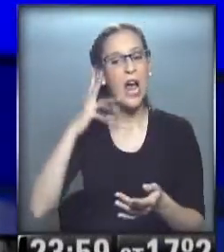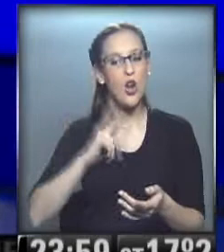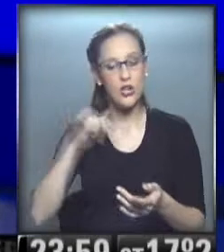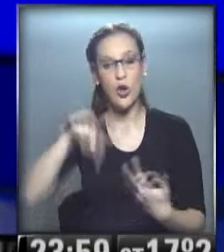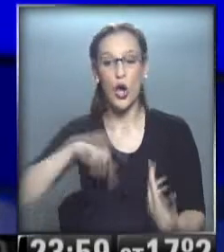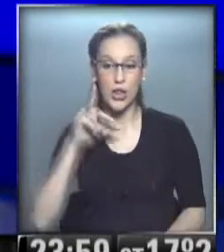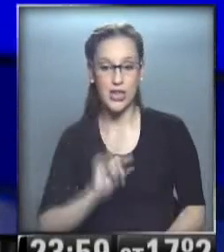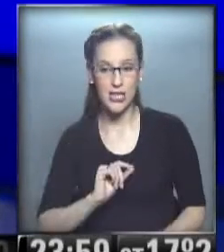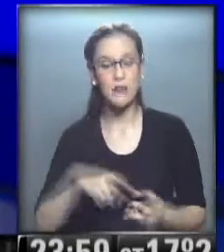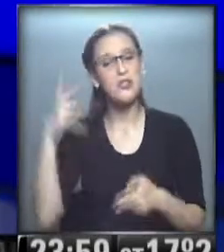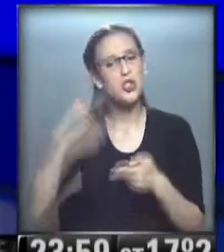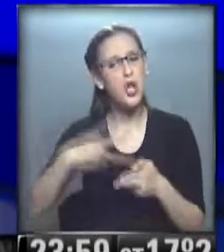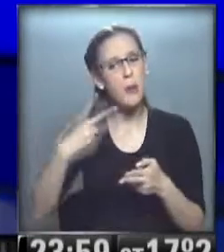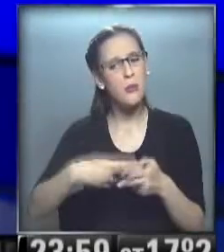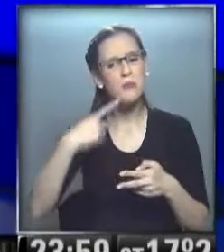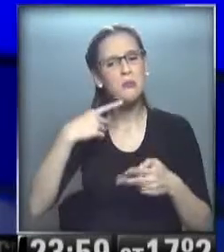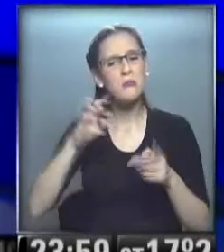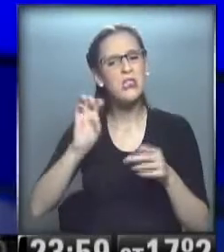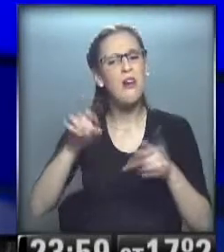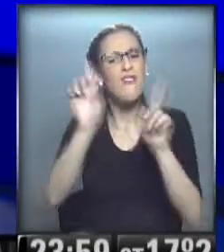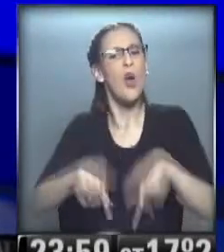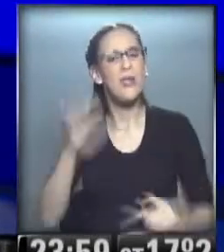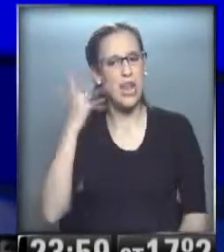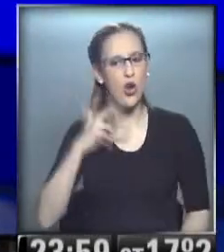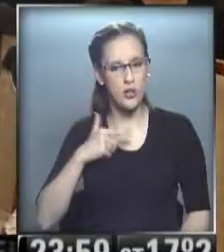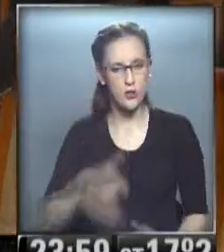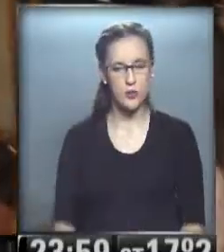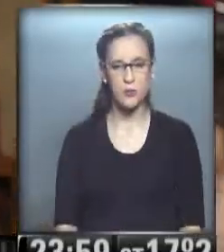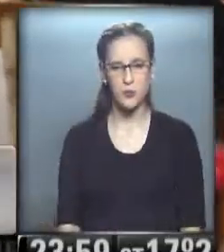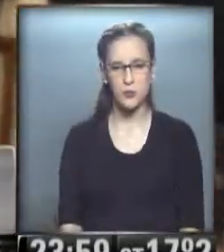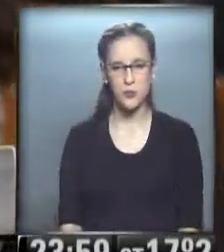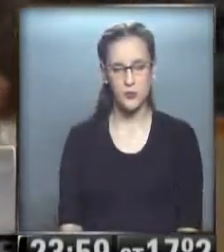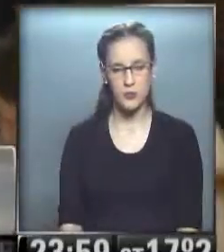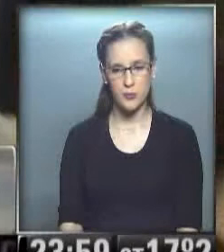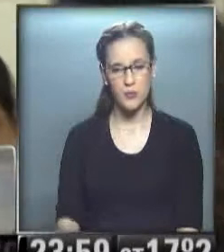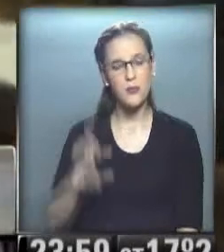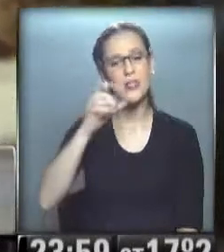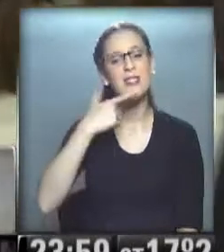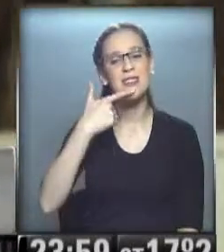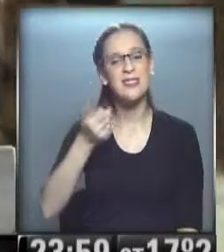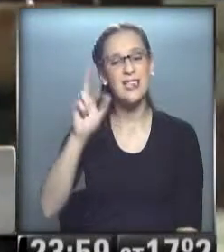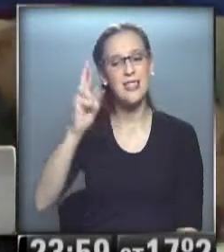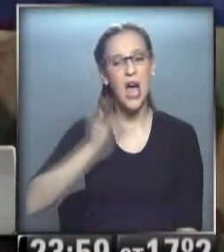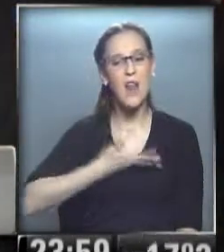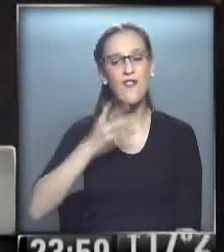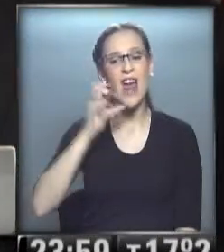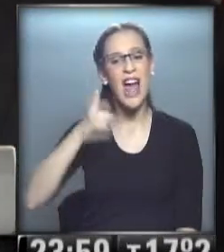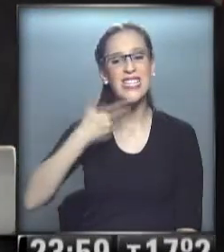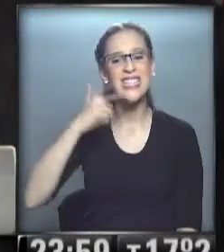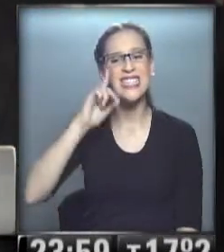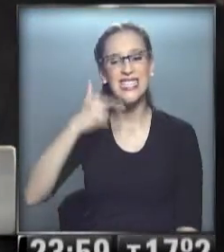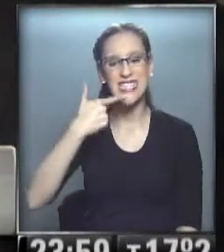de hoy, cuyo nombre es Volver a San Lorenzo. César Francis es quien la encabeza. César Francis, ¿cuáles son los motivos por los cuales lo llevaron a ser